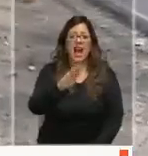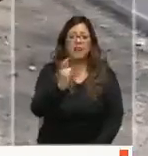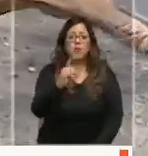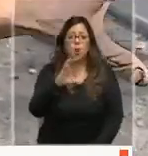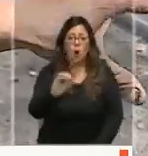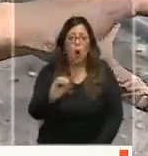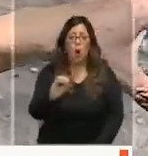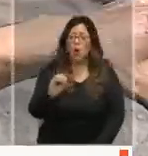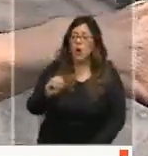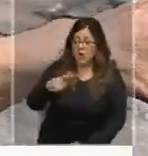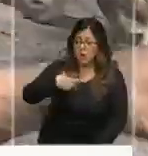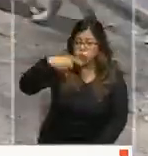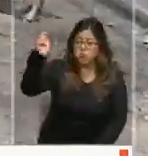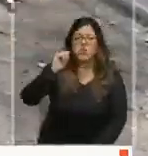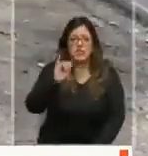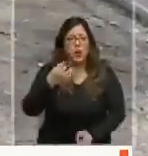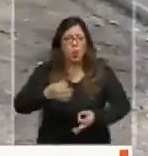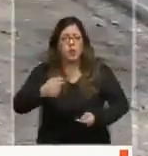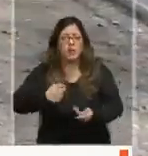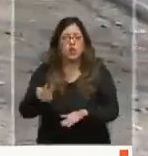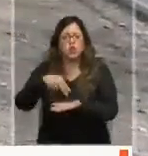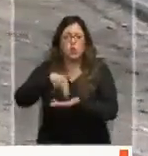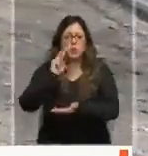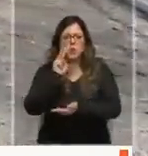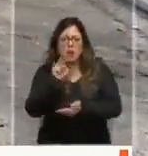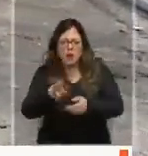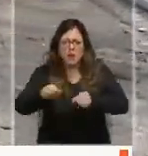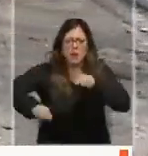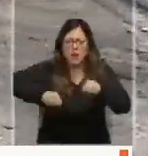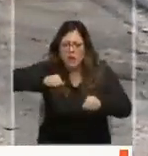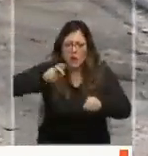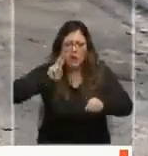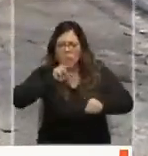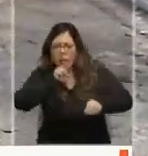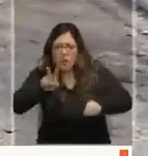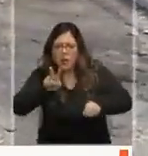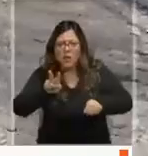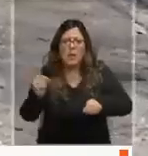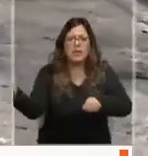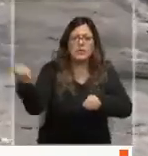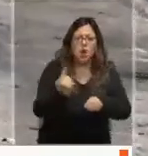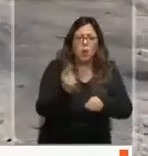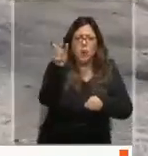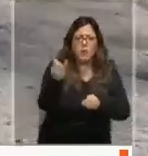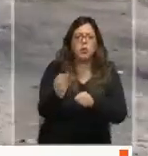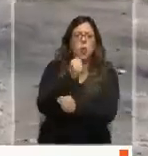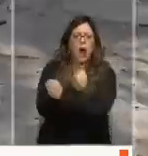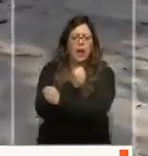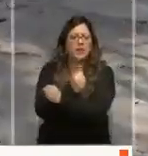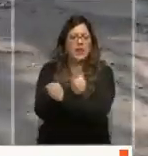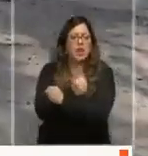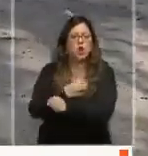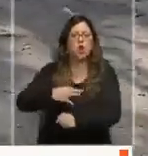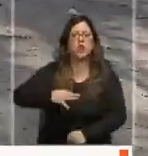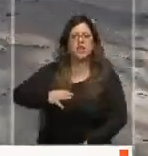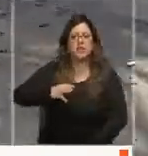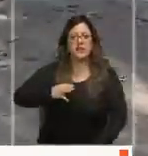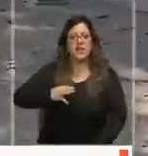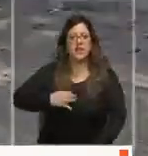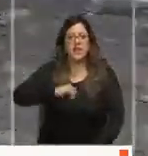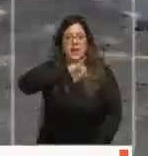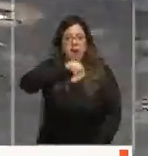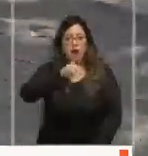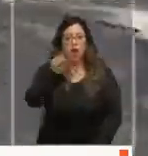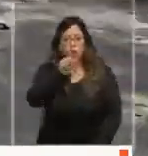justo yo me paré ahí en bicicleta y llegó otra persona, un carabinero de civil. José